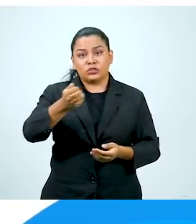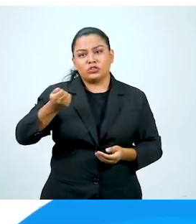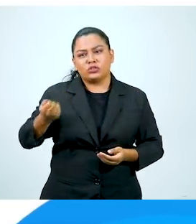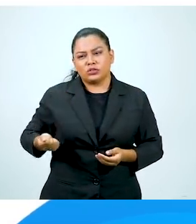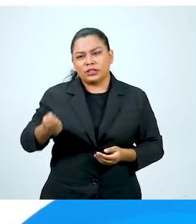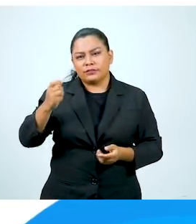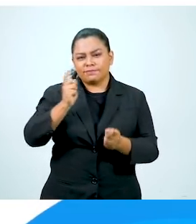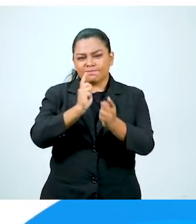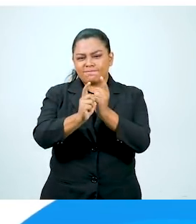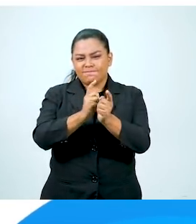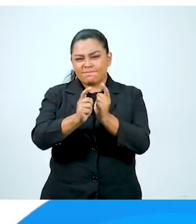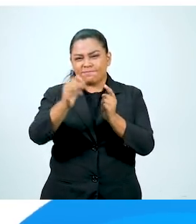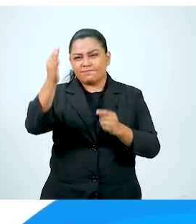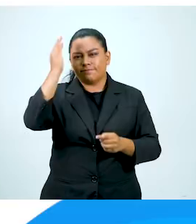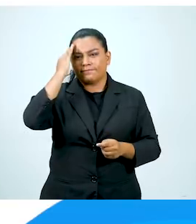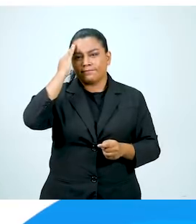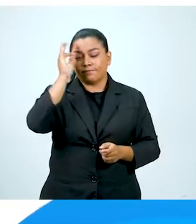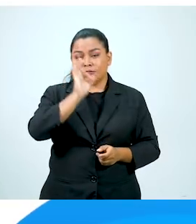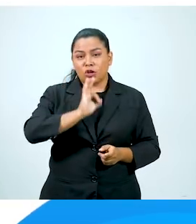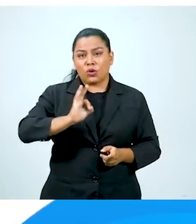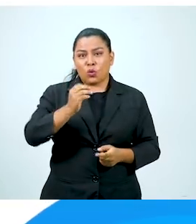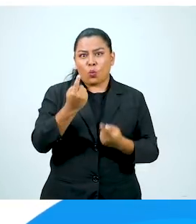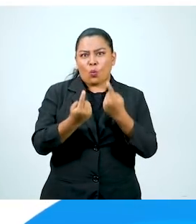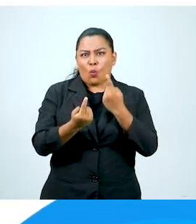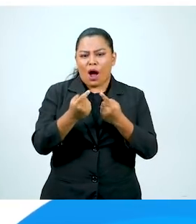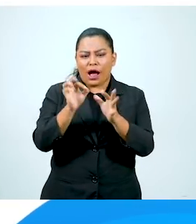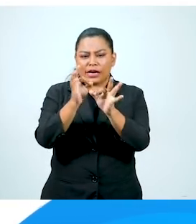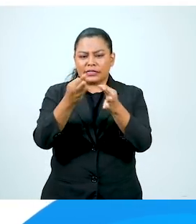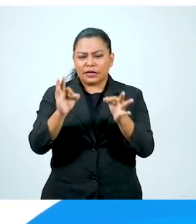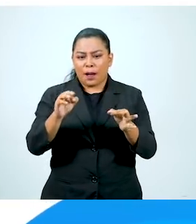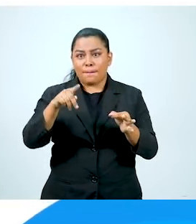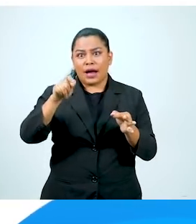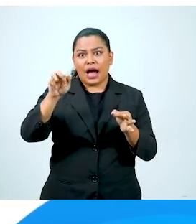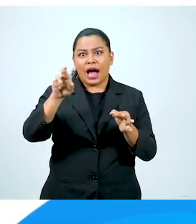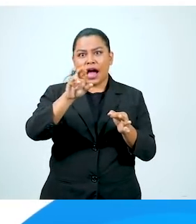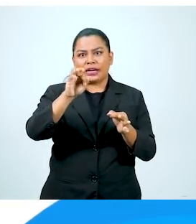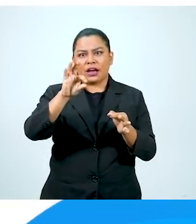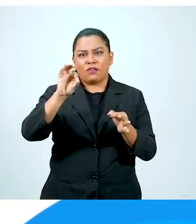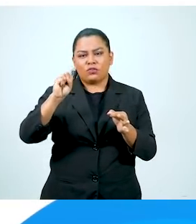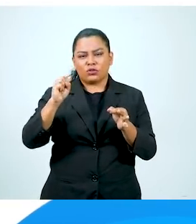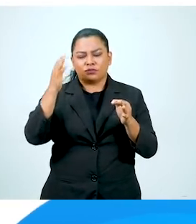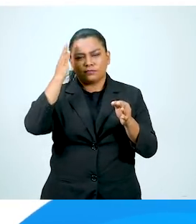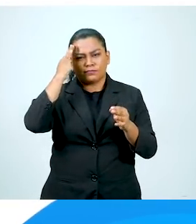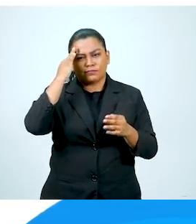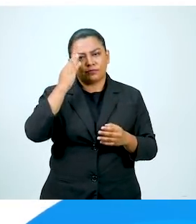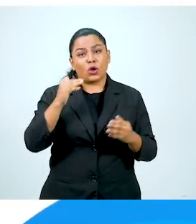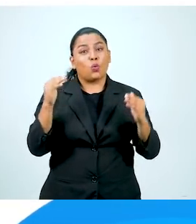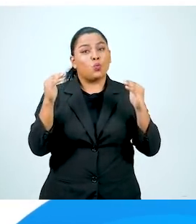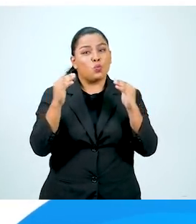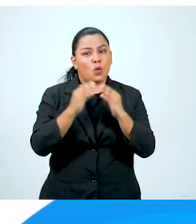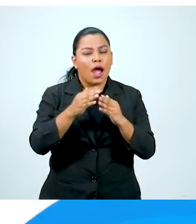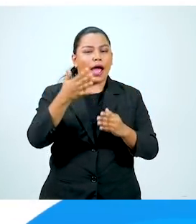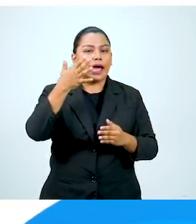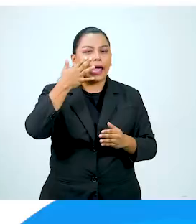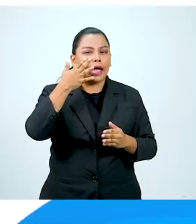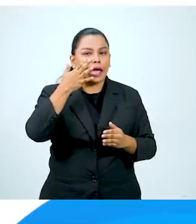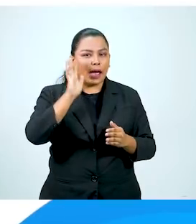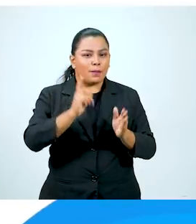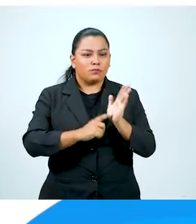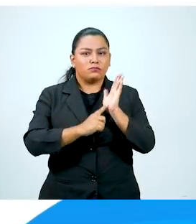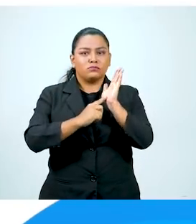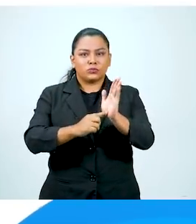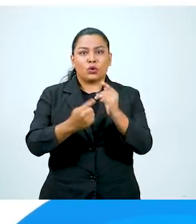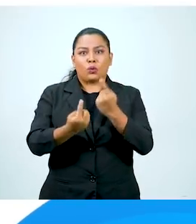a familiarizarse y reconocer los tipos de párrafos en los textos que lee. También